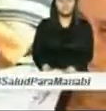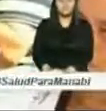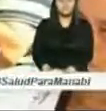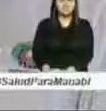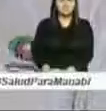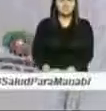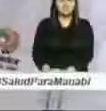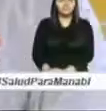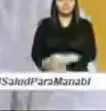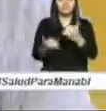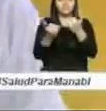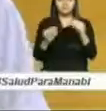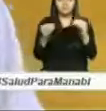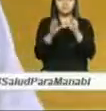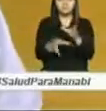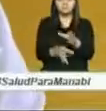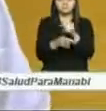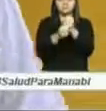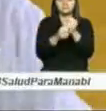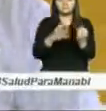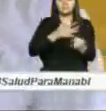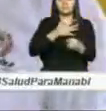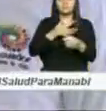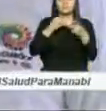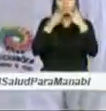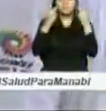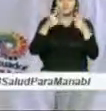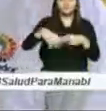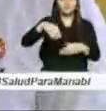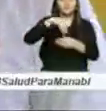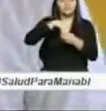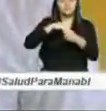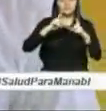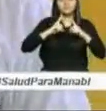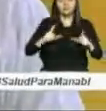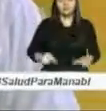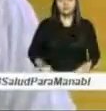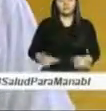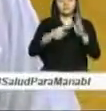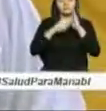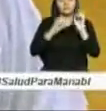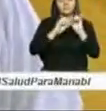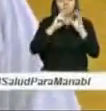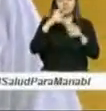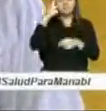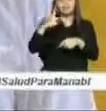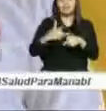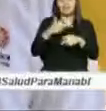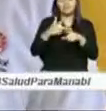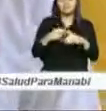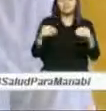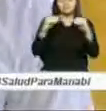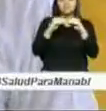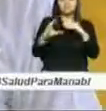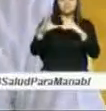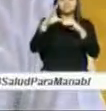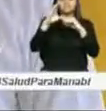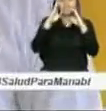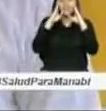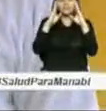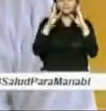Hemos recuperado la confianza en el sistema público de salud, lo cual se refleja en haber triplicado las